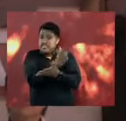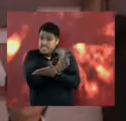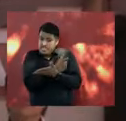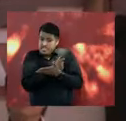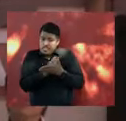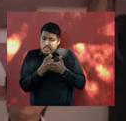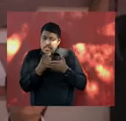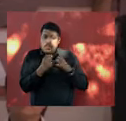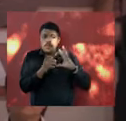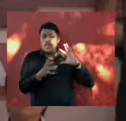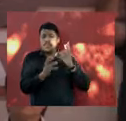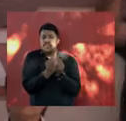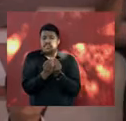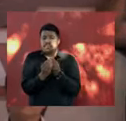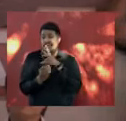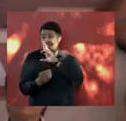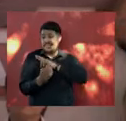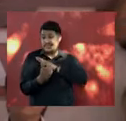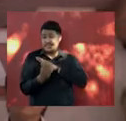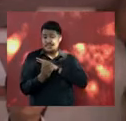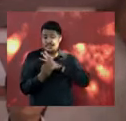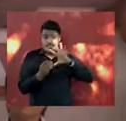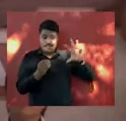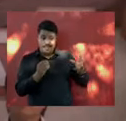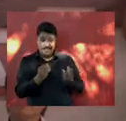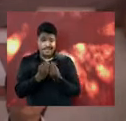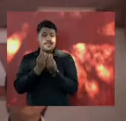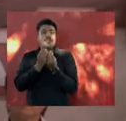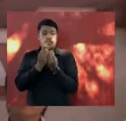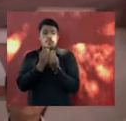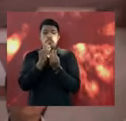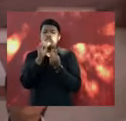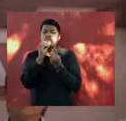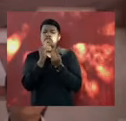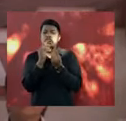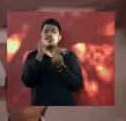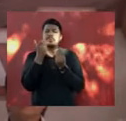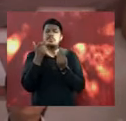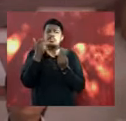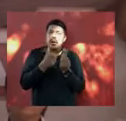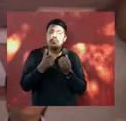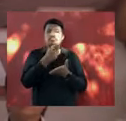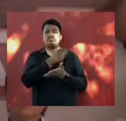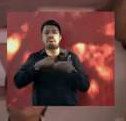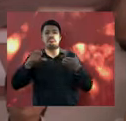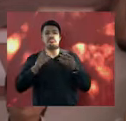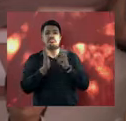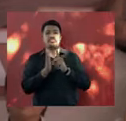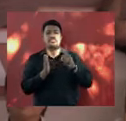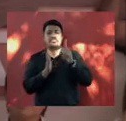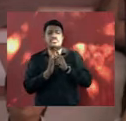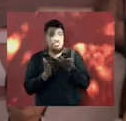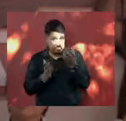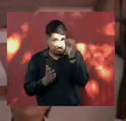su departamento. ¿Les parece bien? ¿Quién lo aprueba?